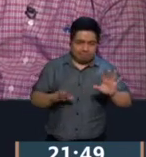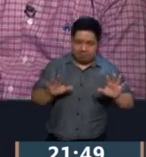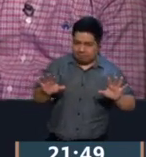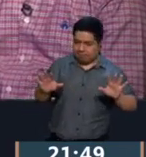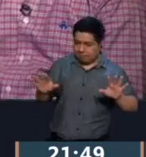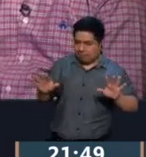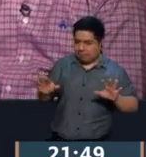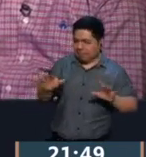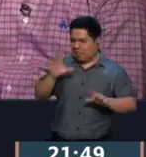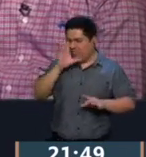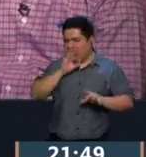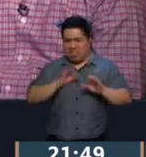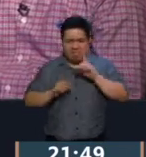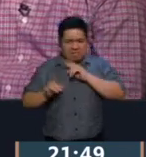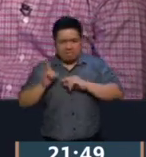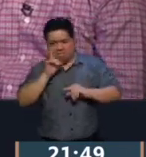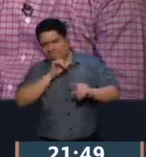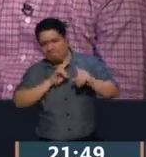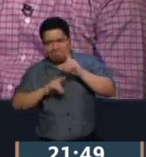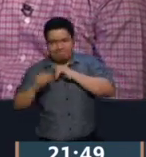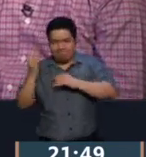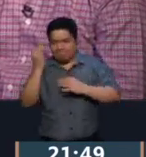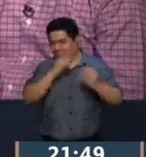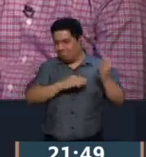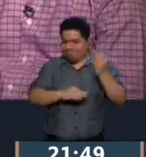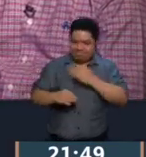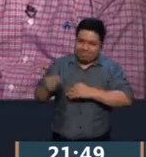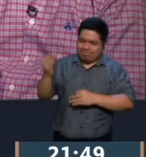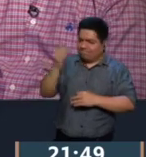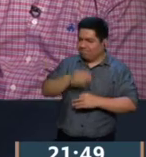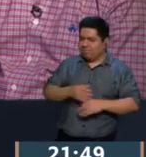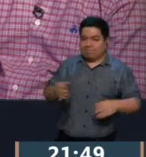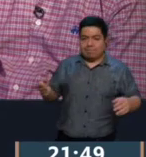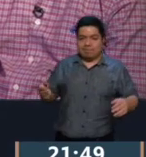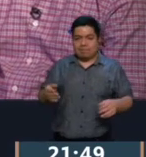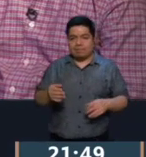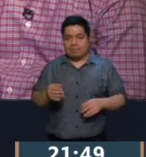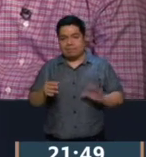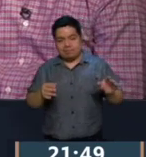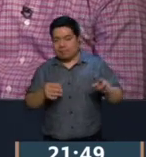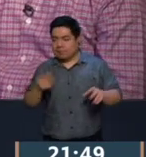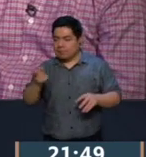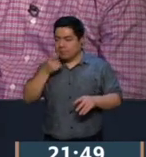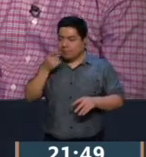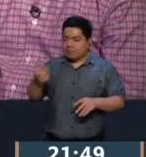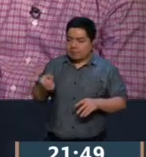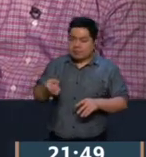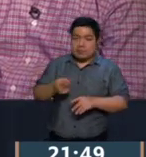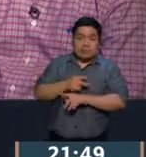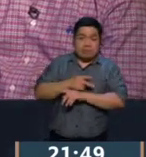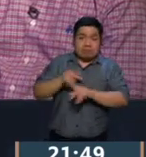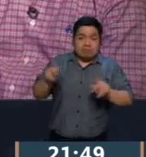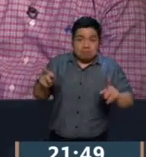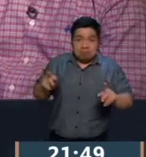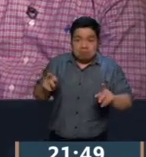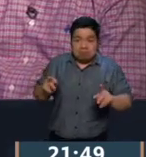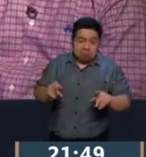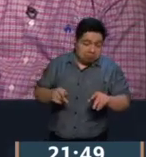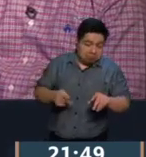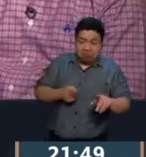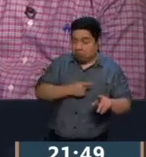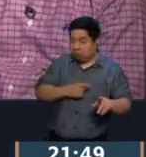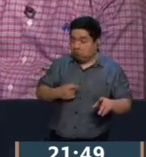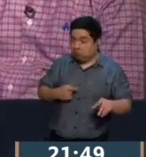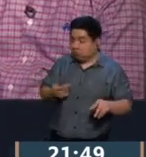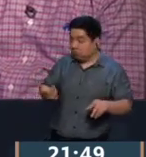Es un fracaso. Un fraude. O sea, Sí funciona el tianguis nos deben digital. esa información, a pesar de que ya se les mandató a que tenían que hacerlo público, pues nos siguen